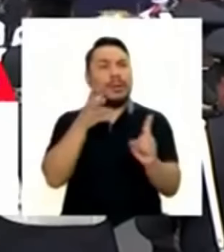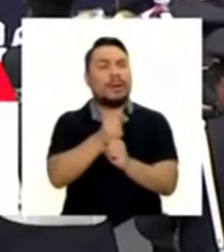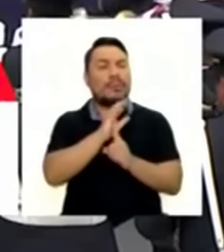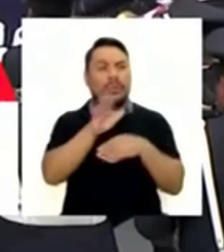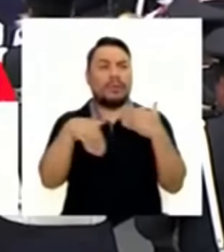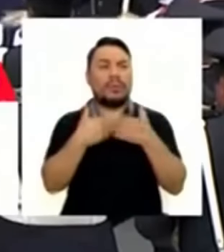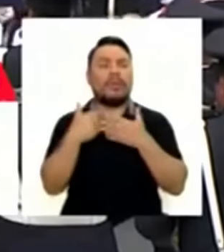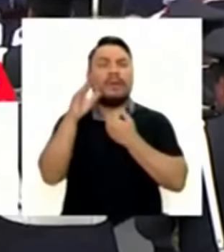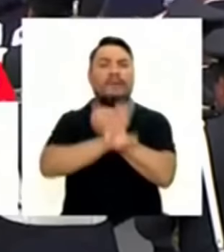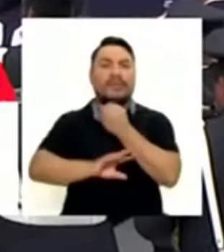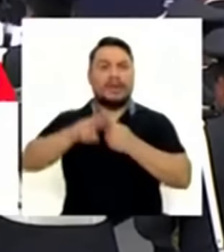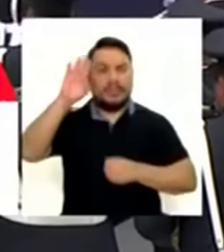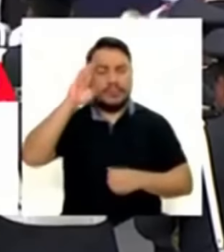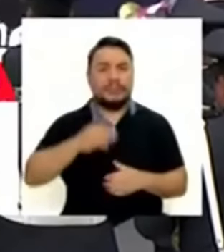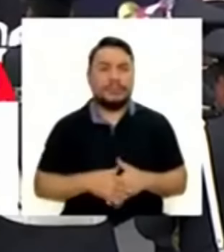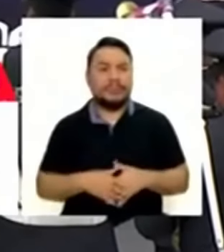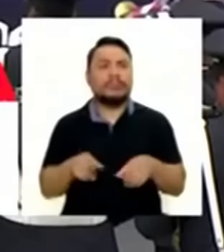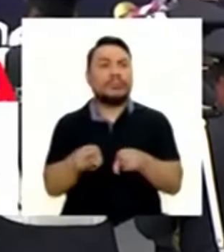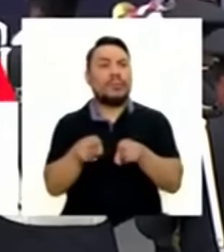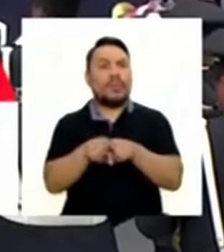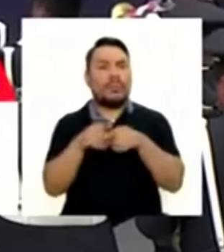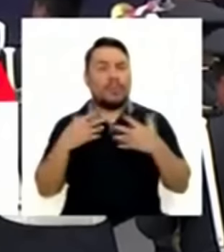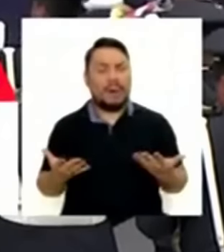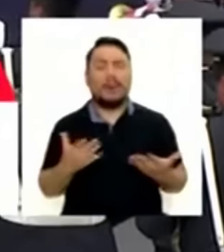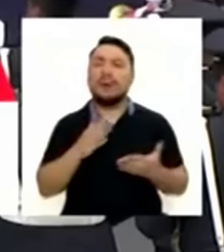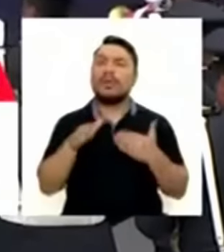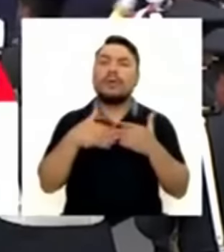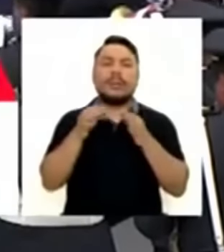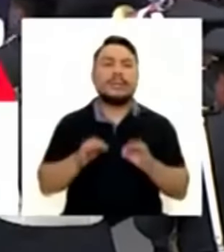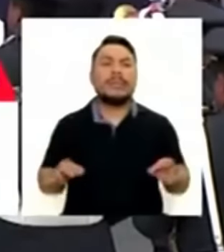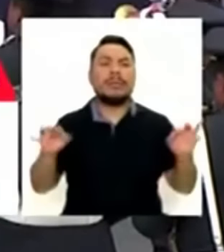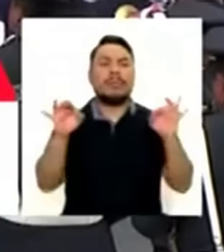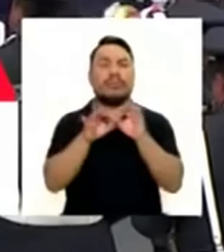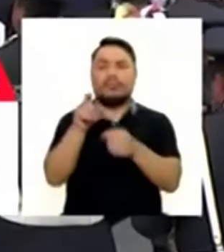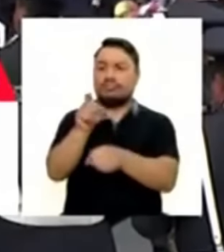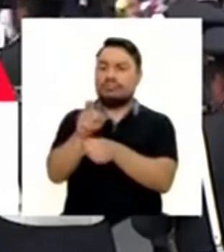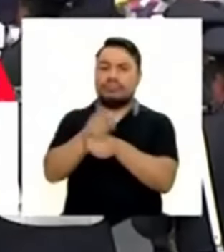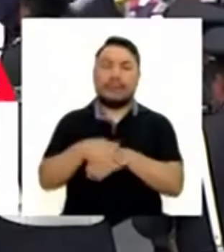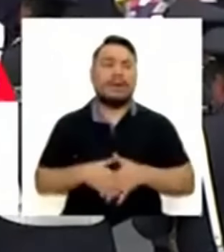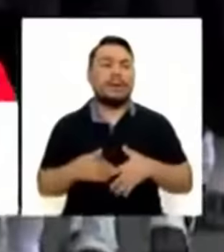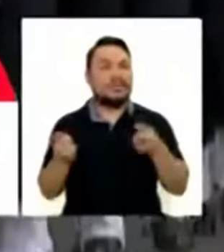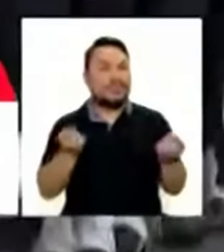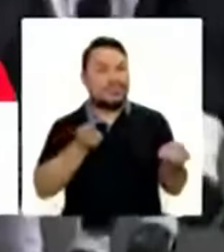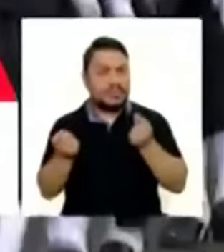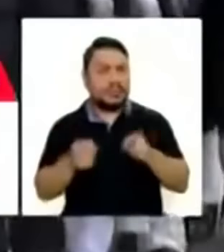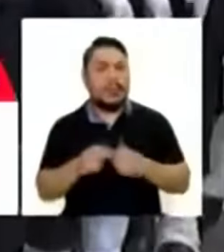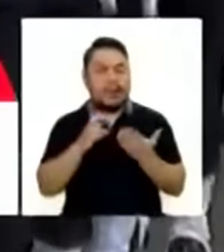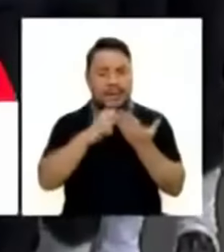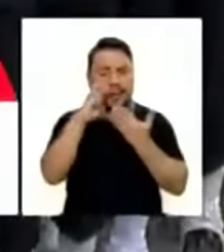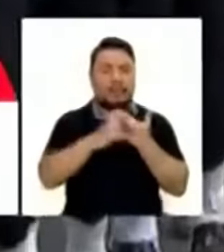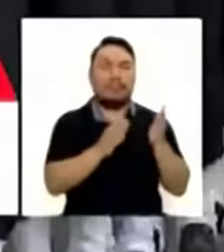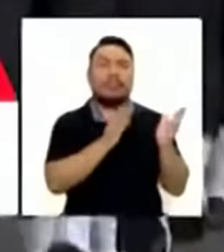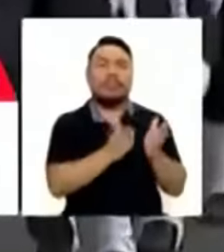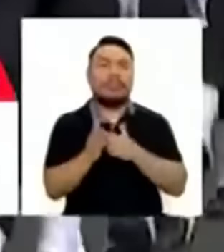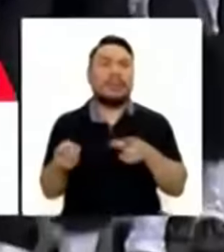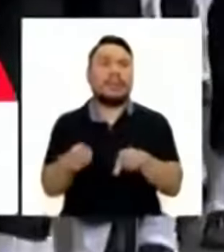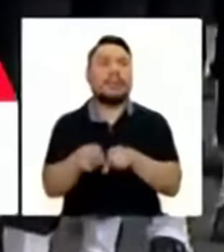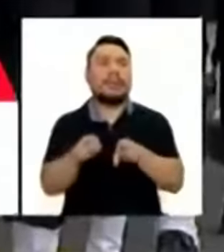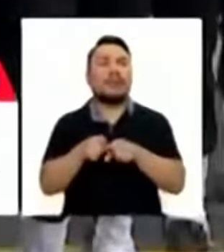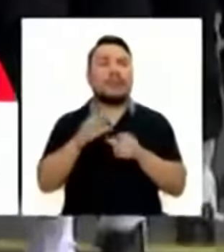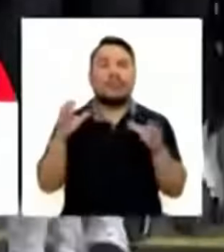misión de la defensa nacional. Igualmente, reciben una importante formación en administración, planificación, gestión